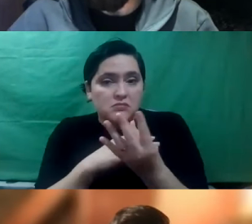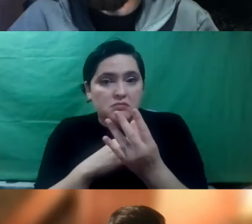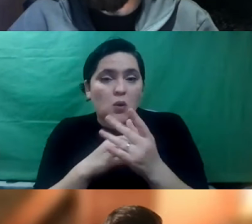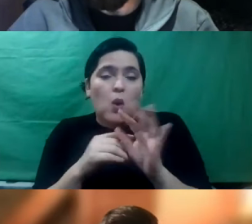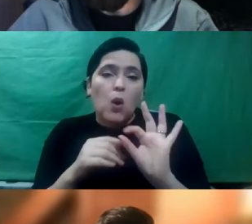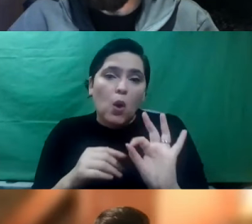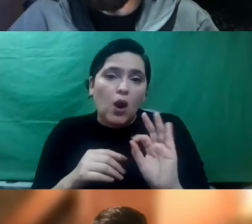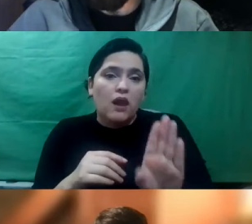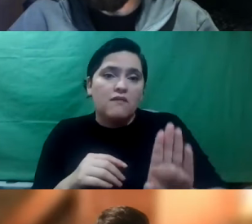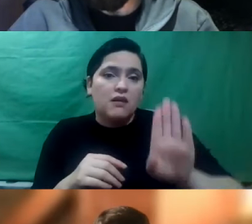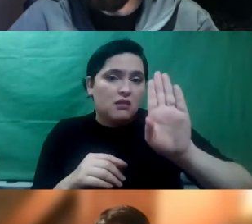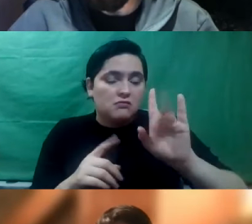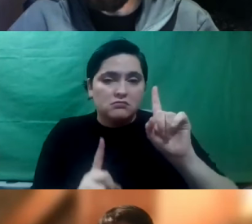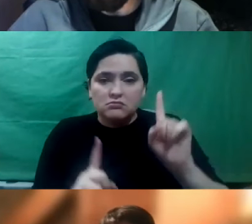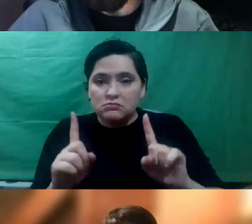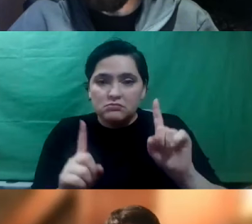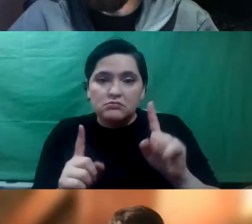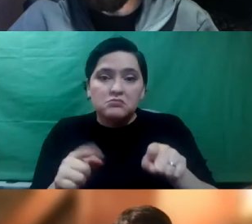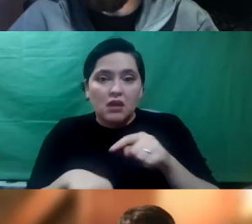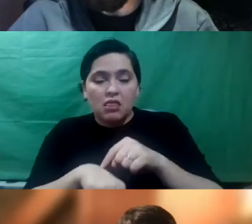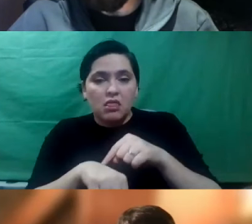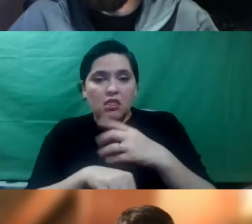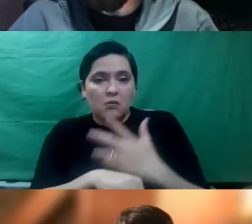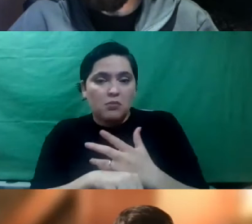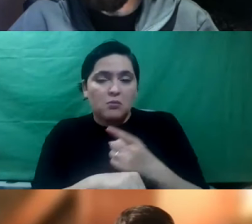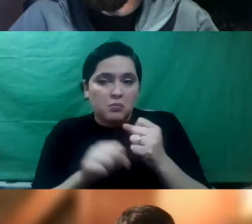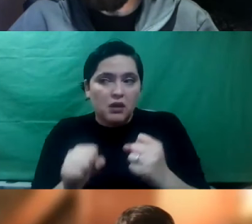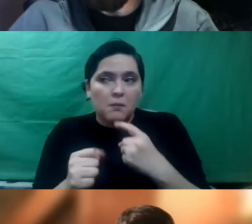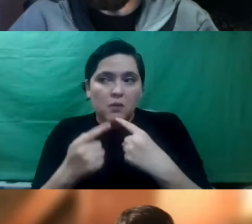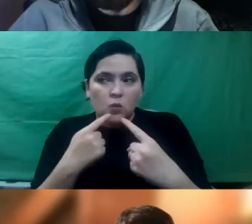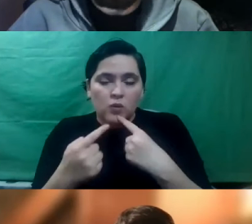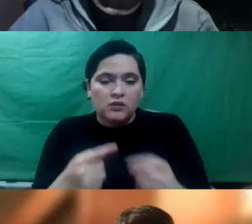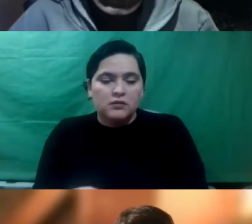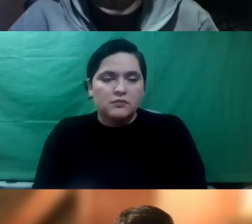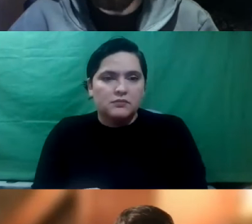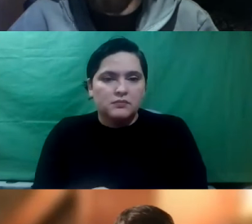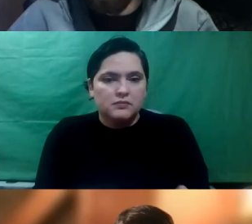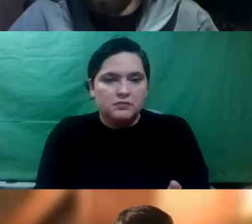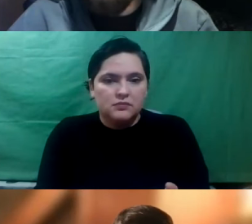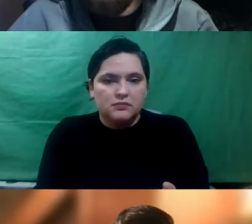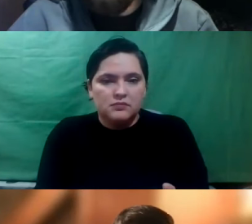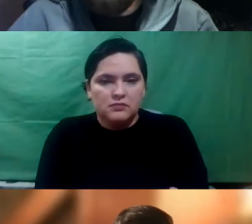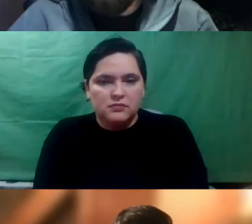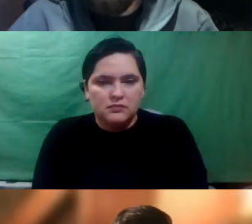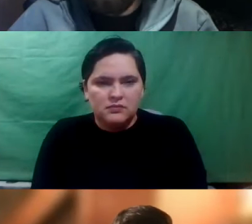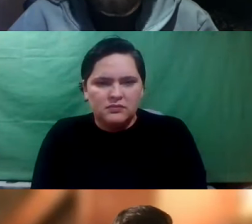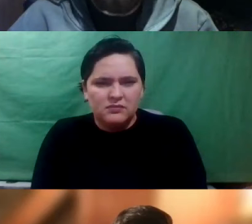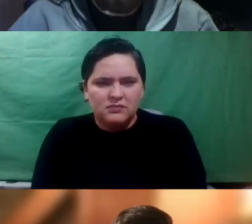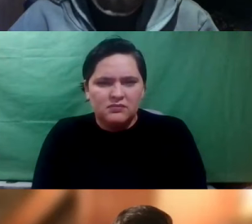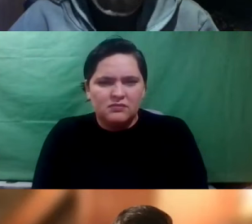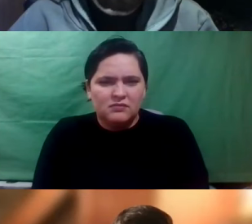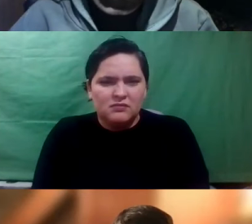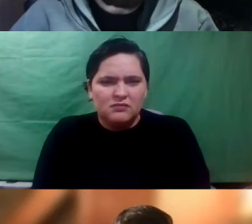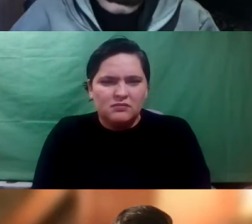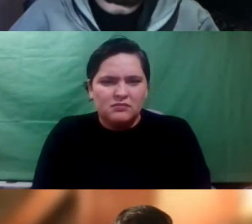que hay tiempo y esperamos sus preguntas. Vicente levantó la mano.